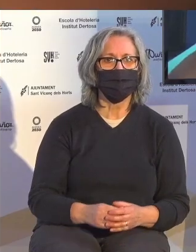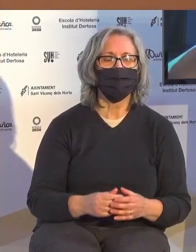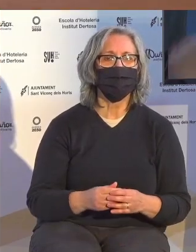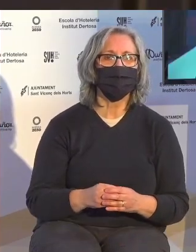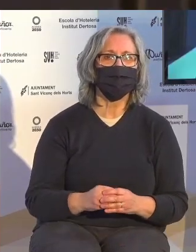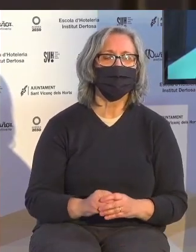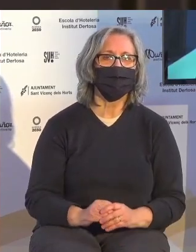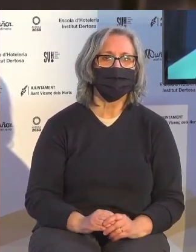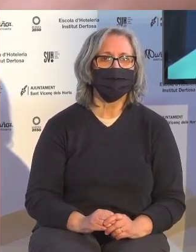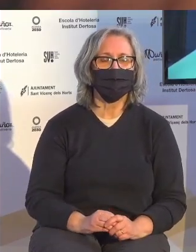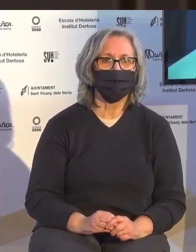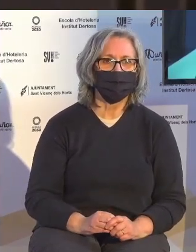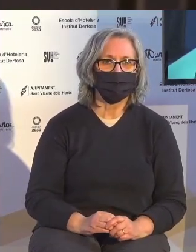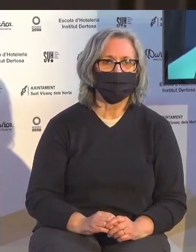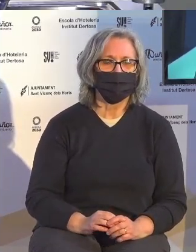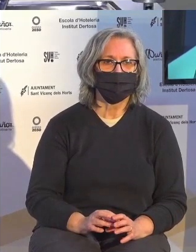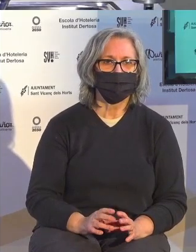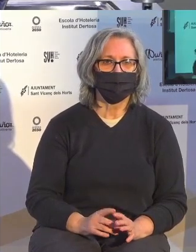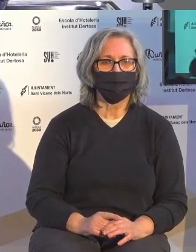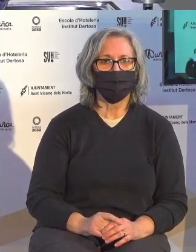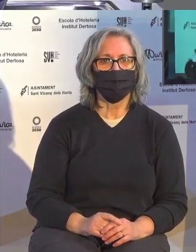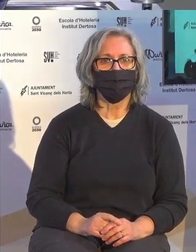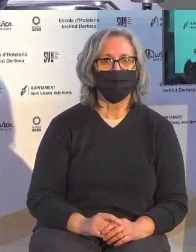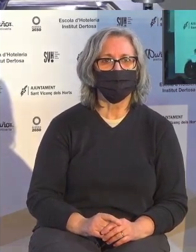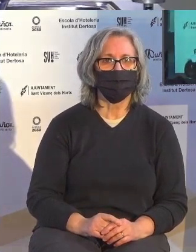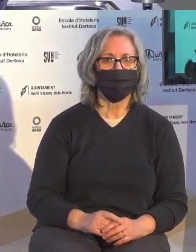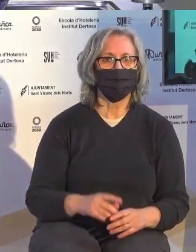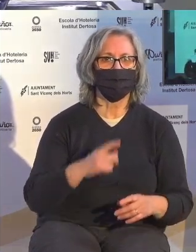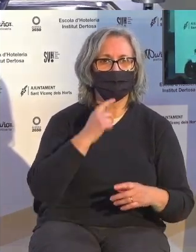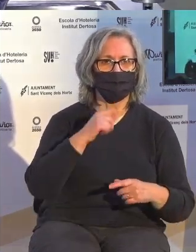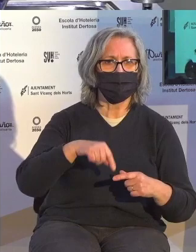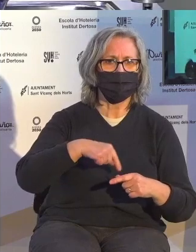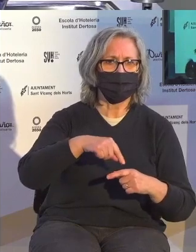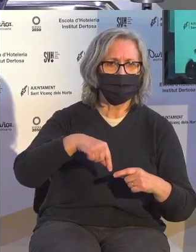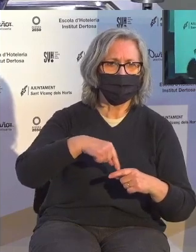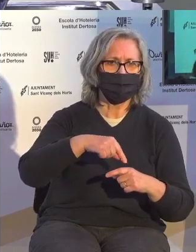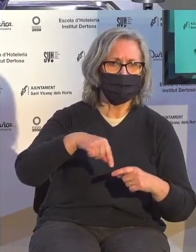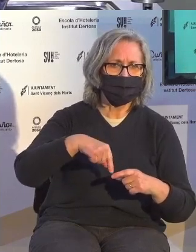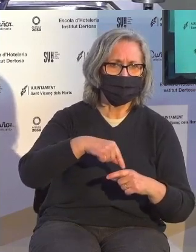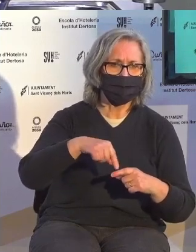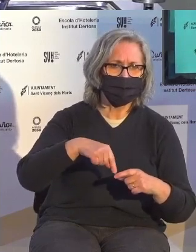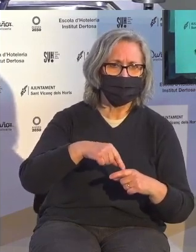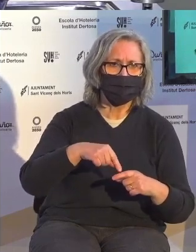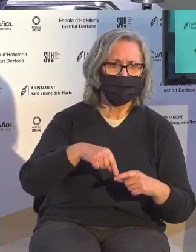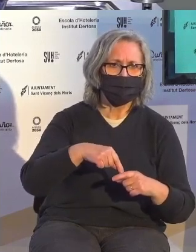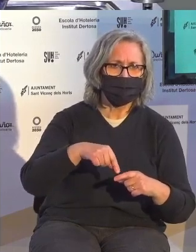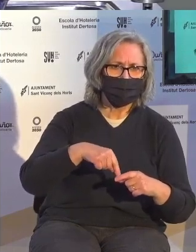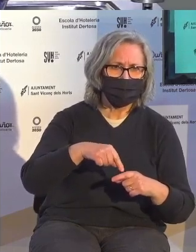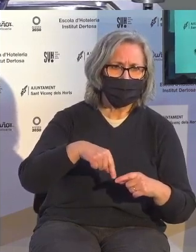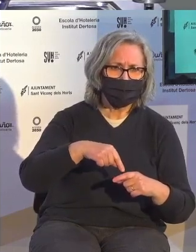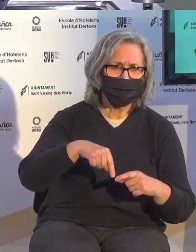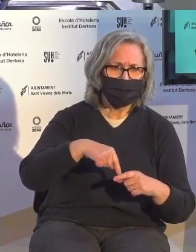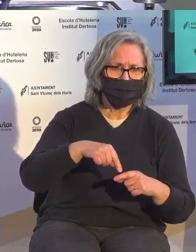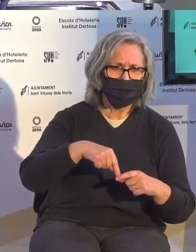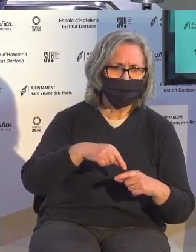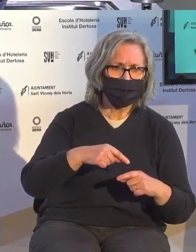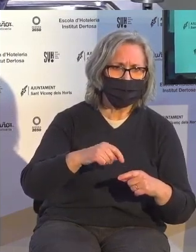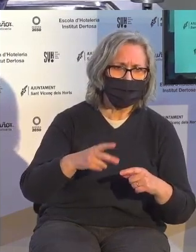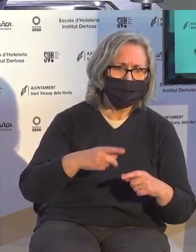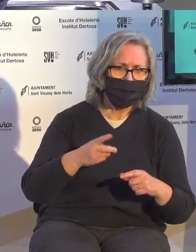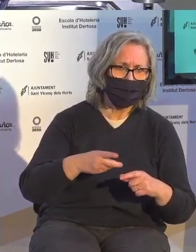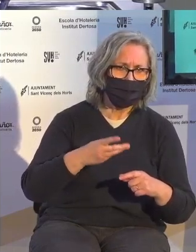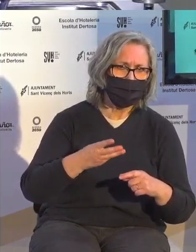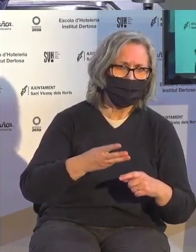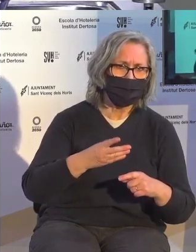los problemas cuando tiene que esté presente 20 de esos hoy cuando terminado estaba que no consiguiera caminar que todo está bien